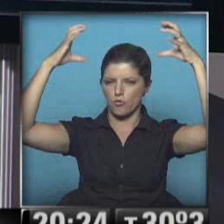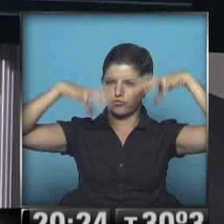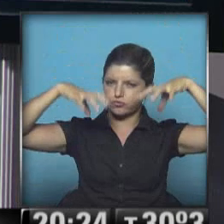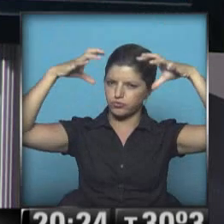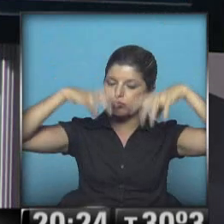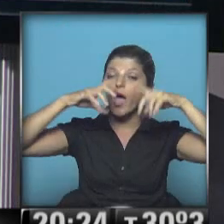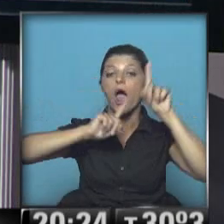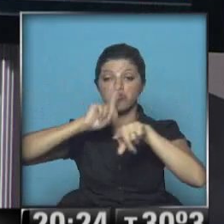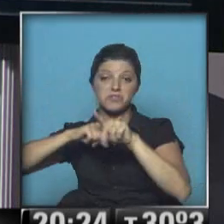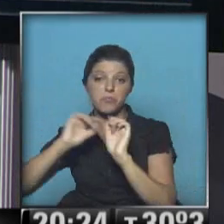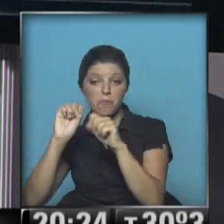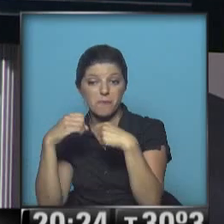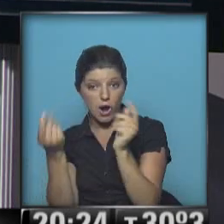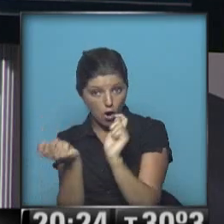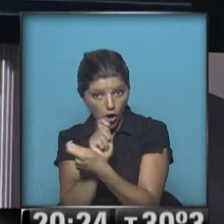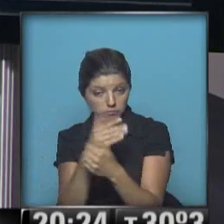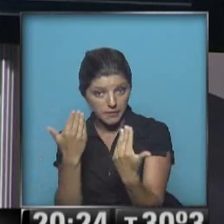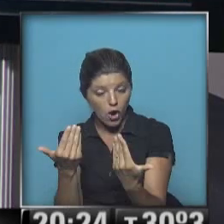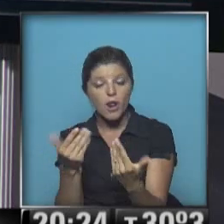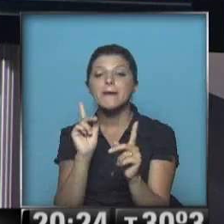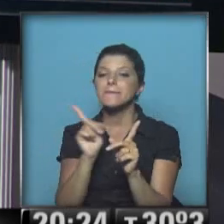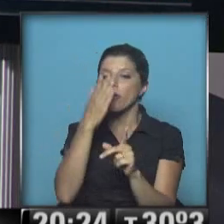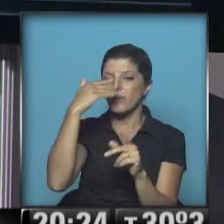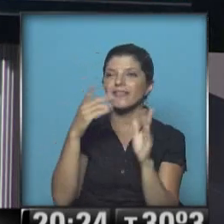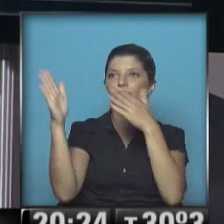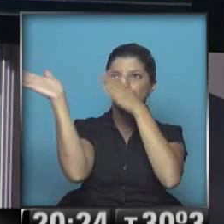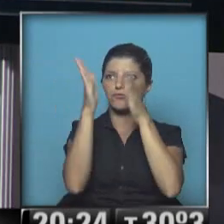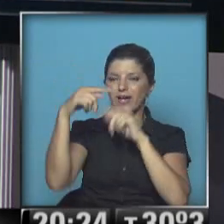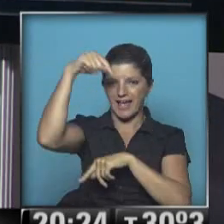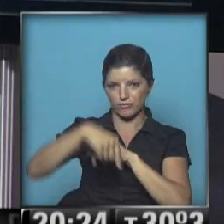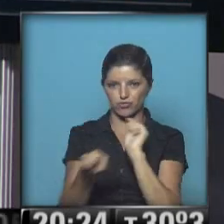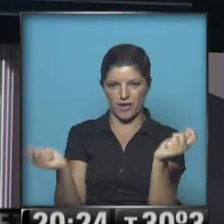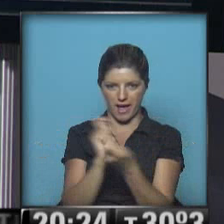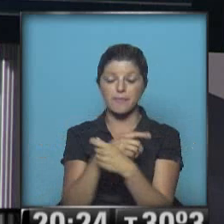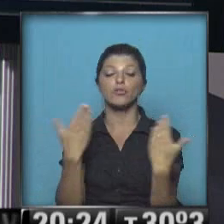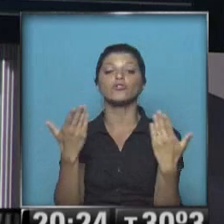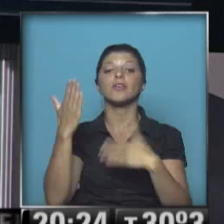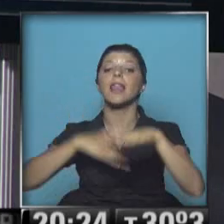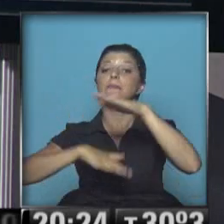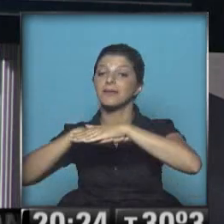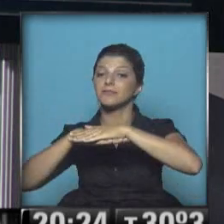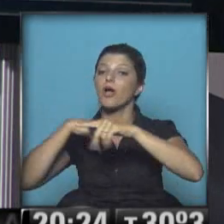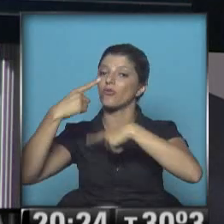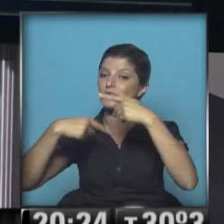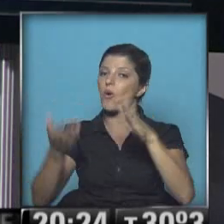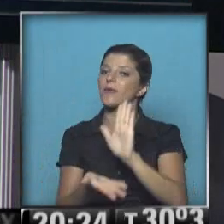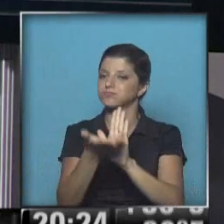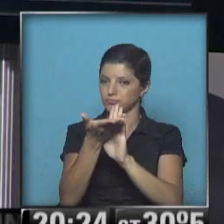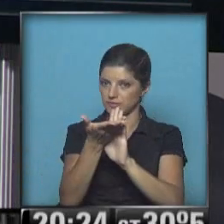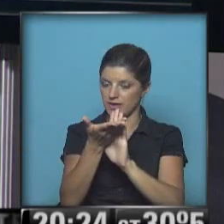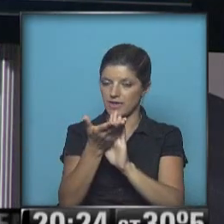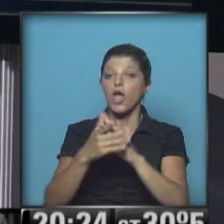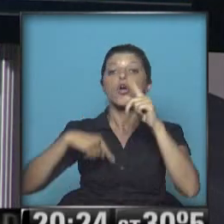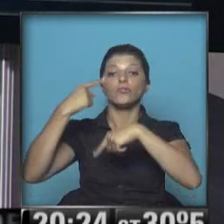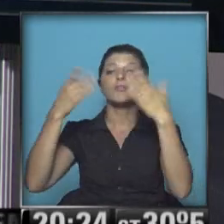habrá mejoramientos temporarios y el viento cambiará al sector Sur a partir de la noche por lo tanto las temperaturas máximas seguirán siendo elevadas desciende la temperatura